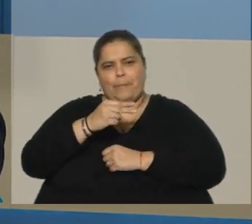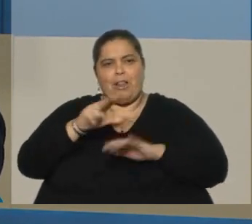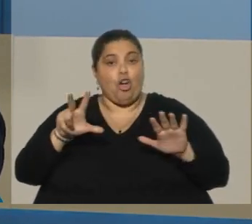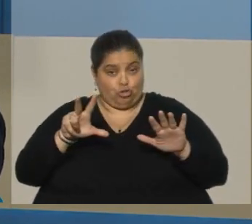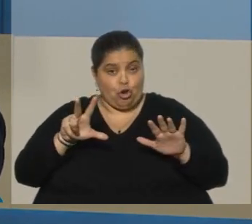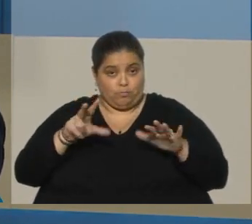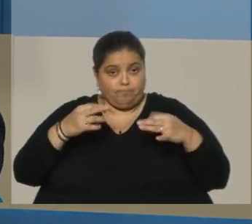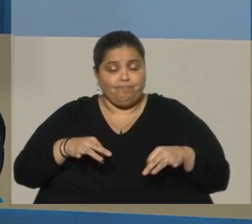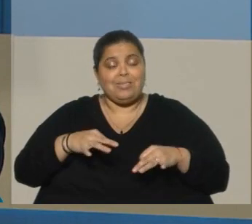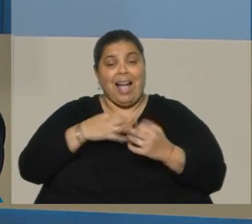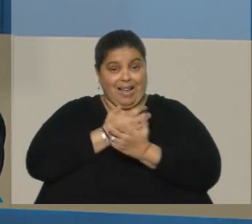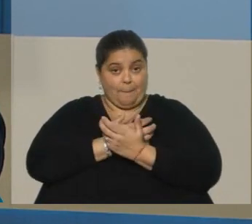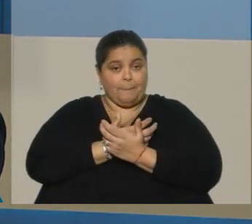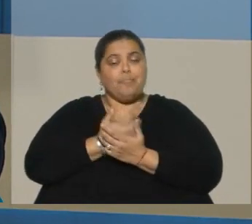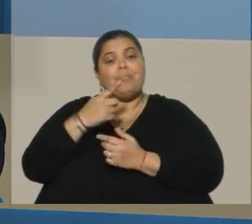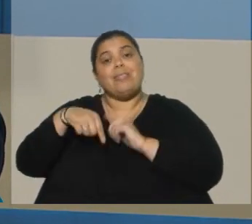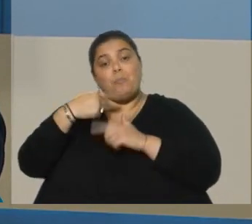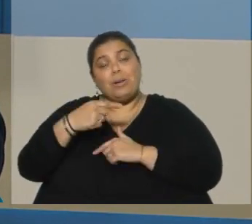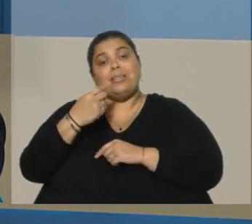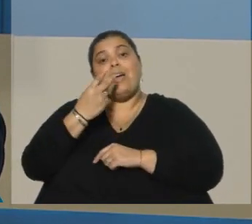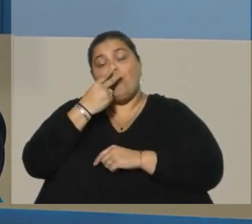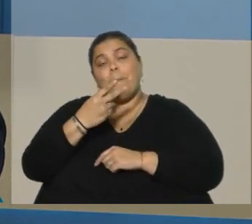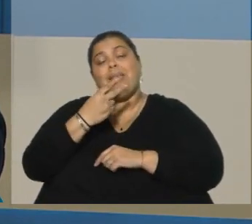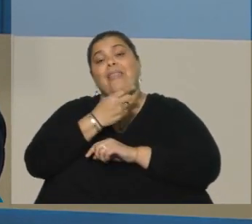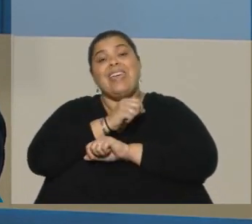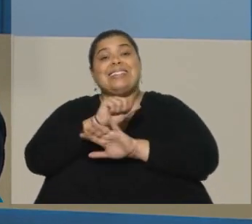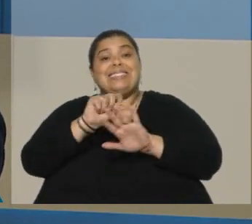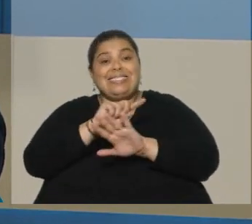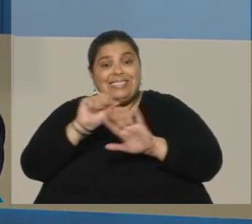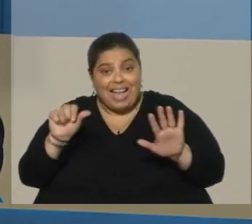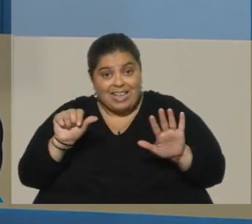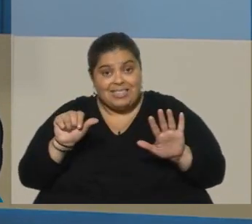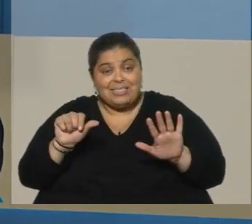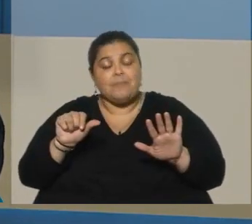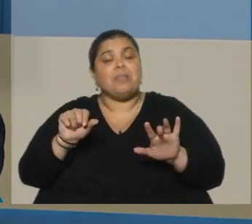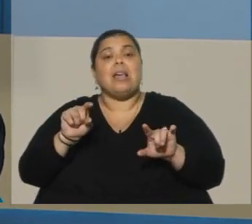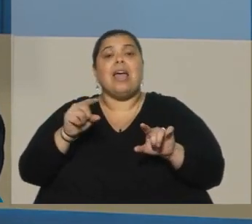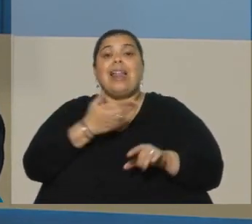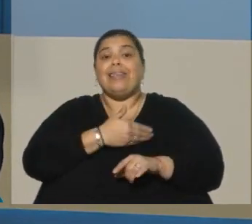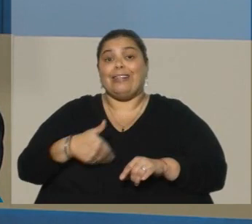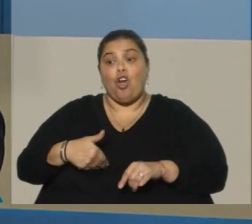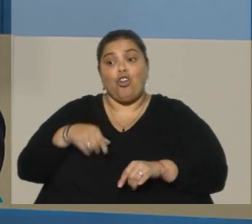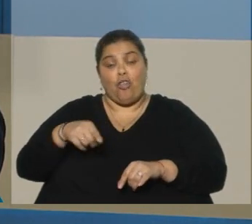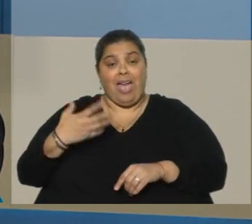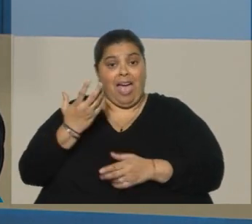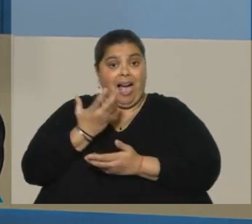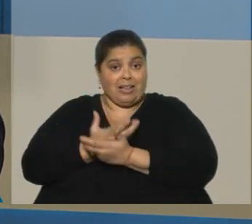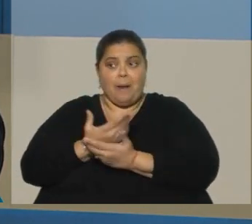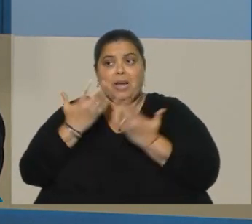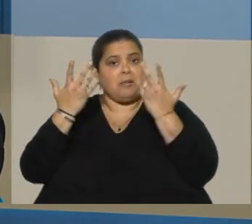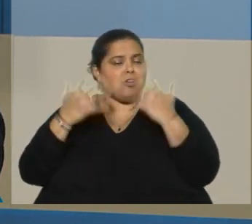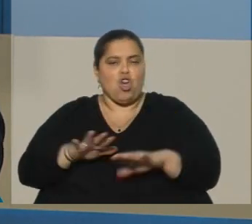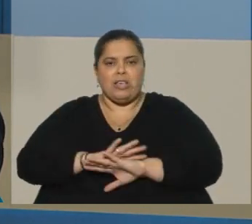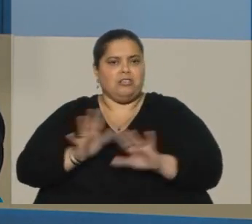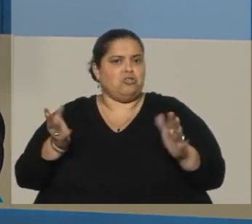que en el 2016 el directorio de la época decidió no montar. Objetivamente y